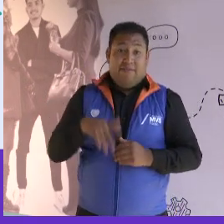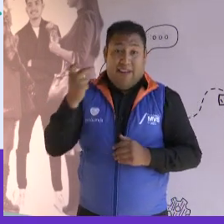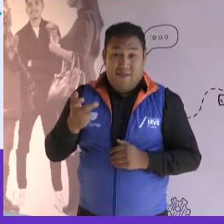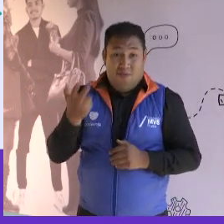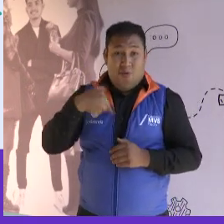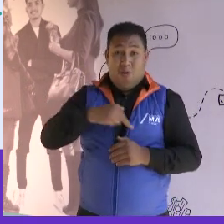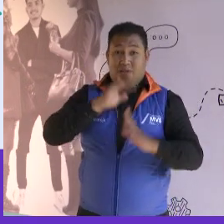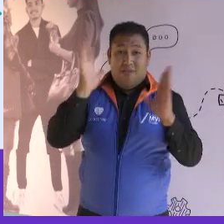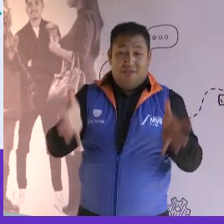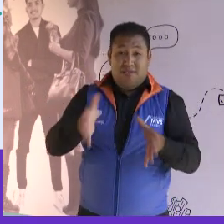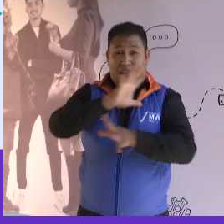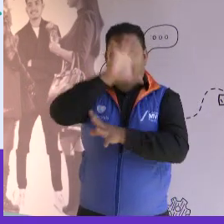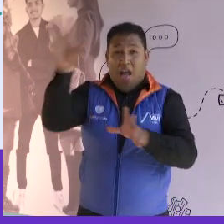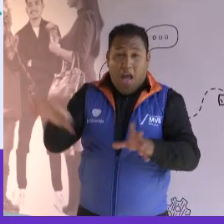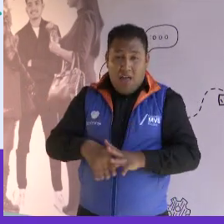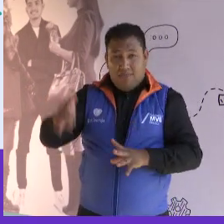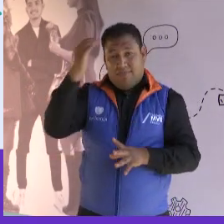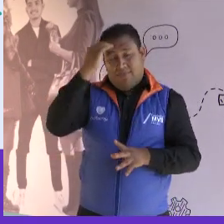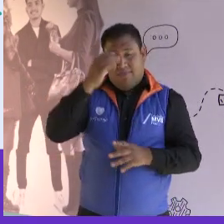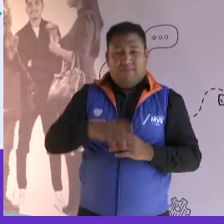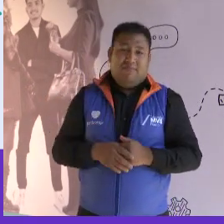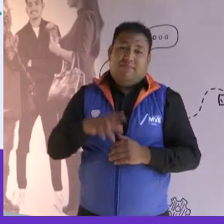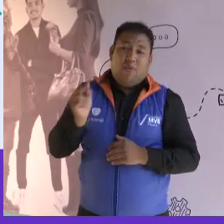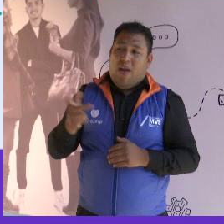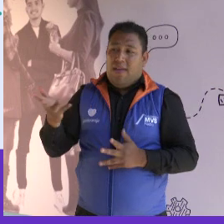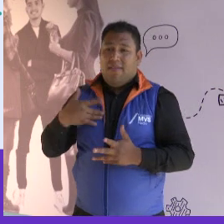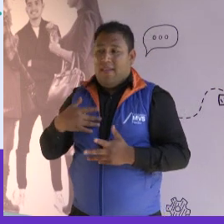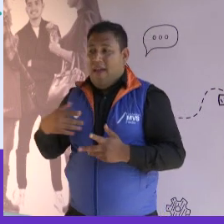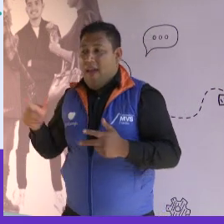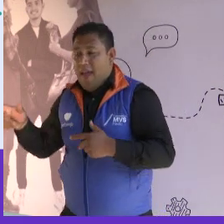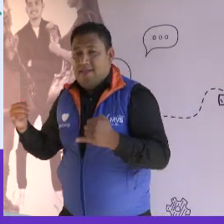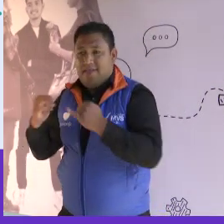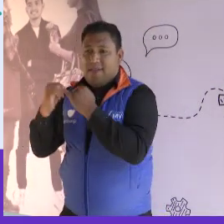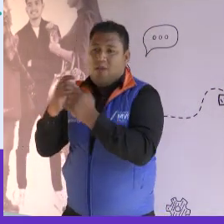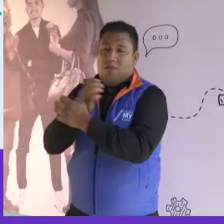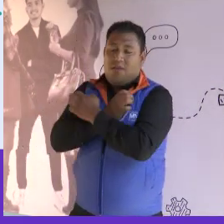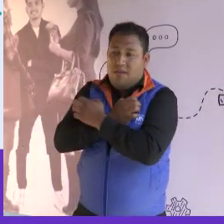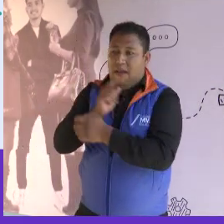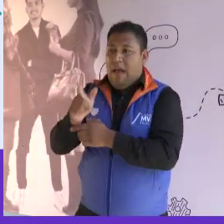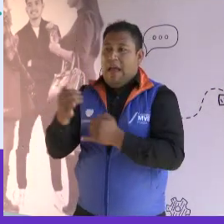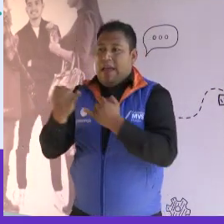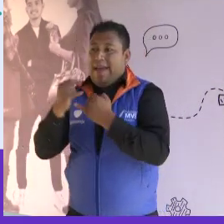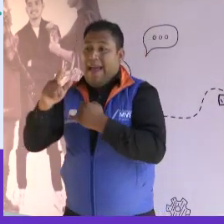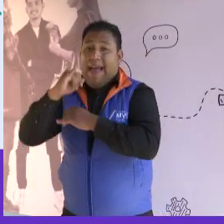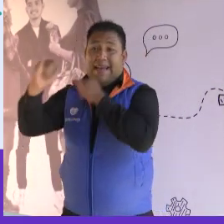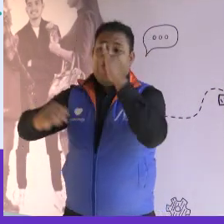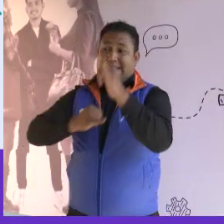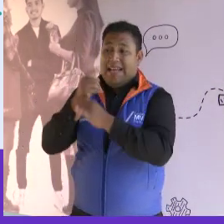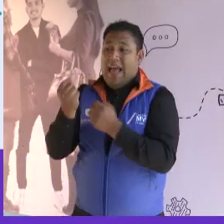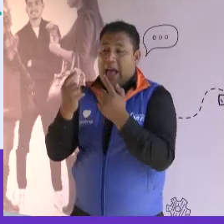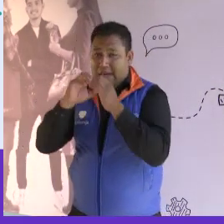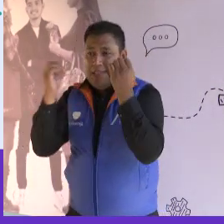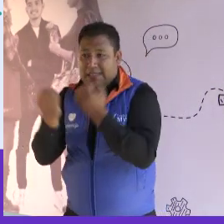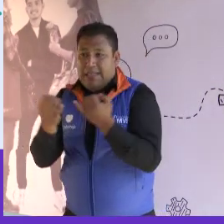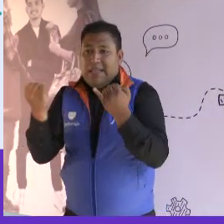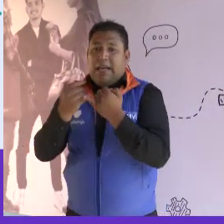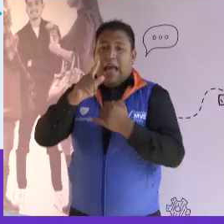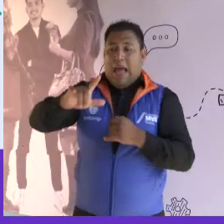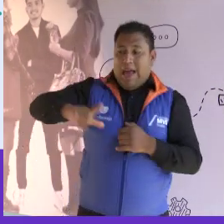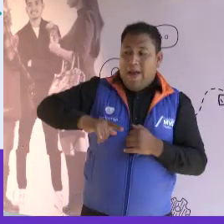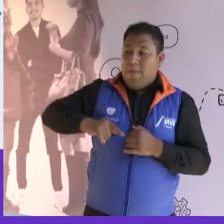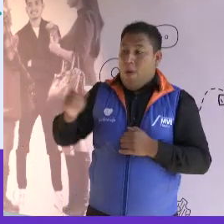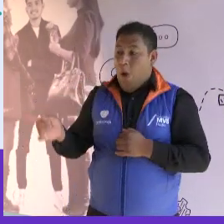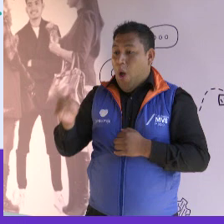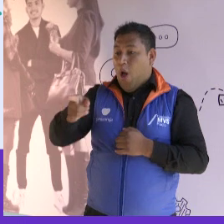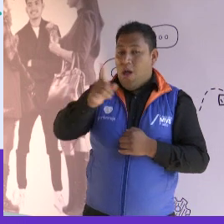sea, está la academia, está la cooperación internacional, está el mismo gobierno, y entonces en la medida que empecemos a trabajar todos